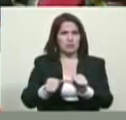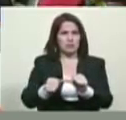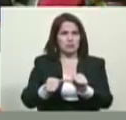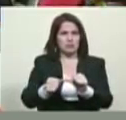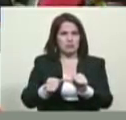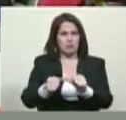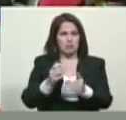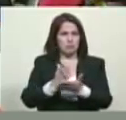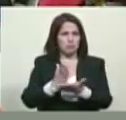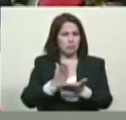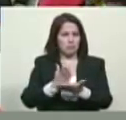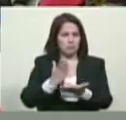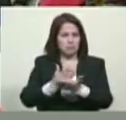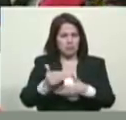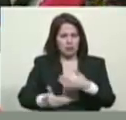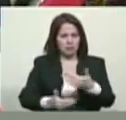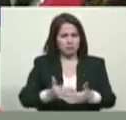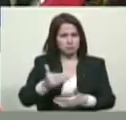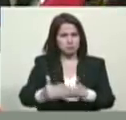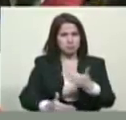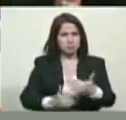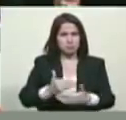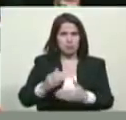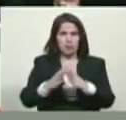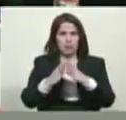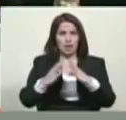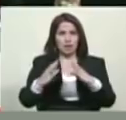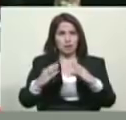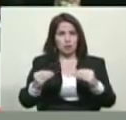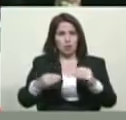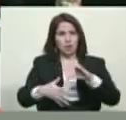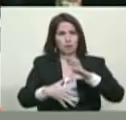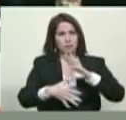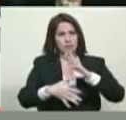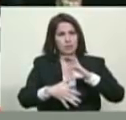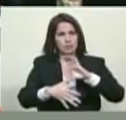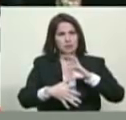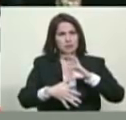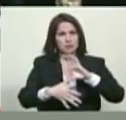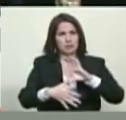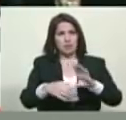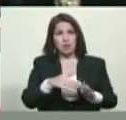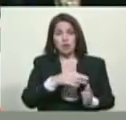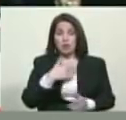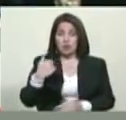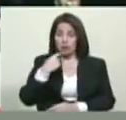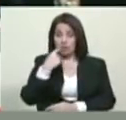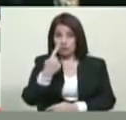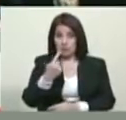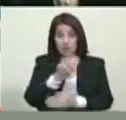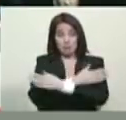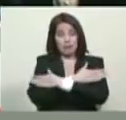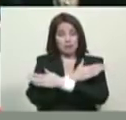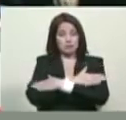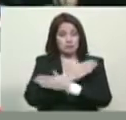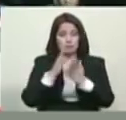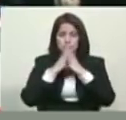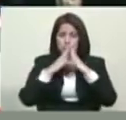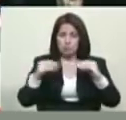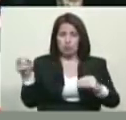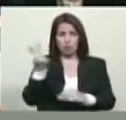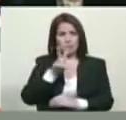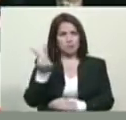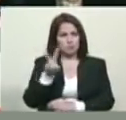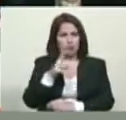como siempre, seguir avanzando en toda América Latina. Yo quiero decir muchas felicidades, mucha suerte a todas y a todos.